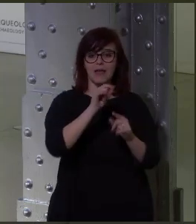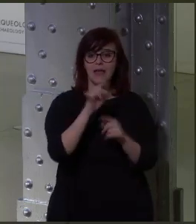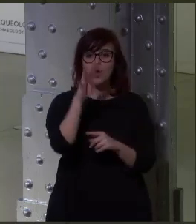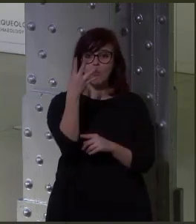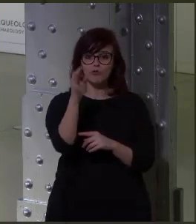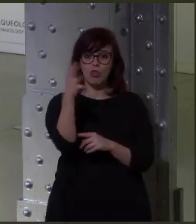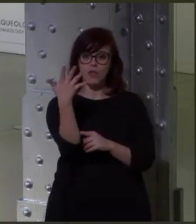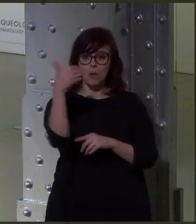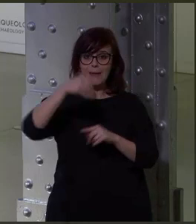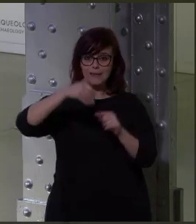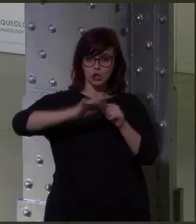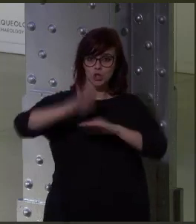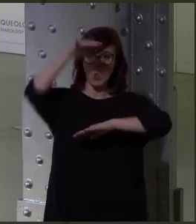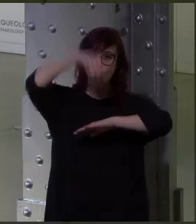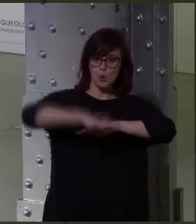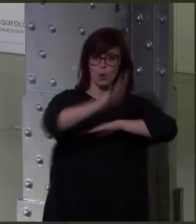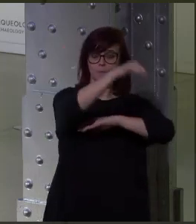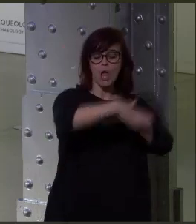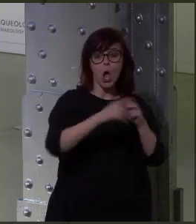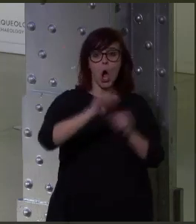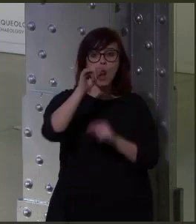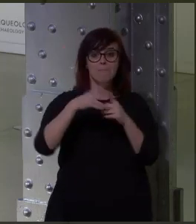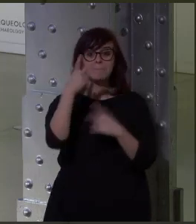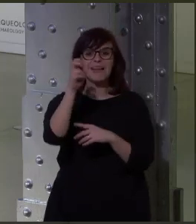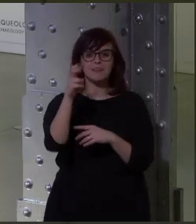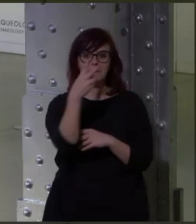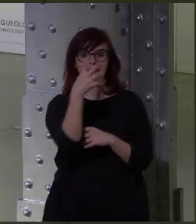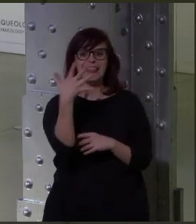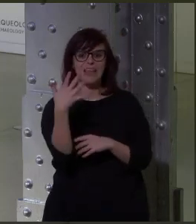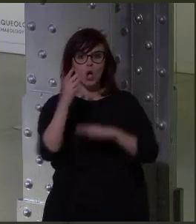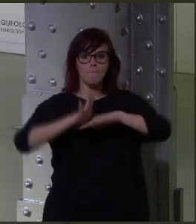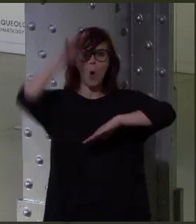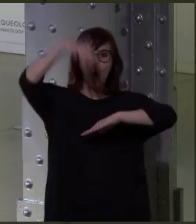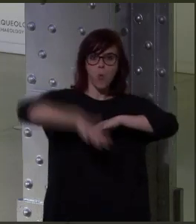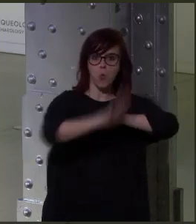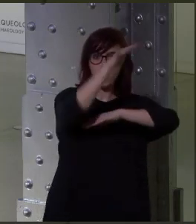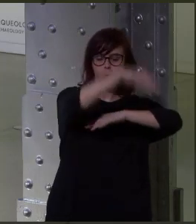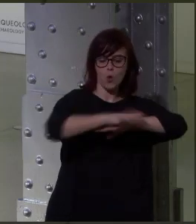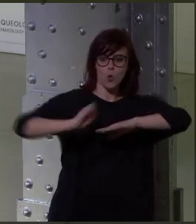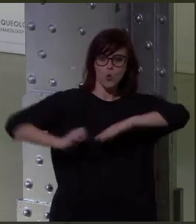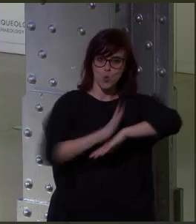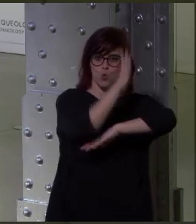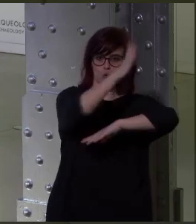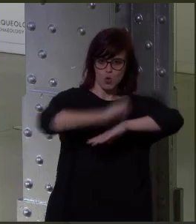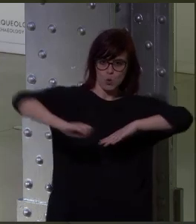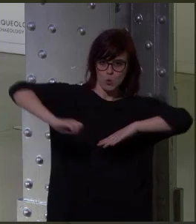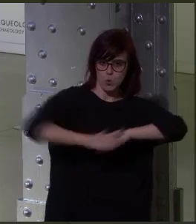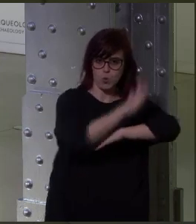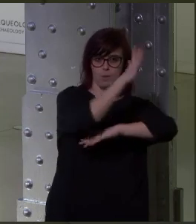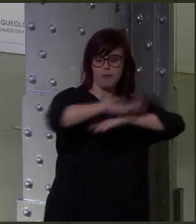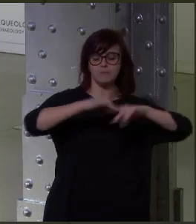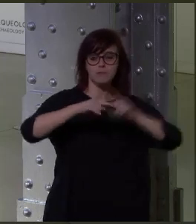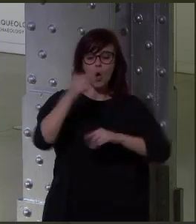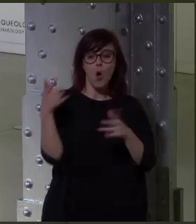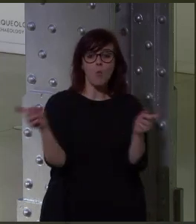de 4 o 5 metros a que ahora hay olas de 20-25 metros. Todas nuestras infraestructuras, todos